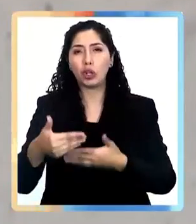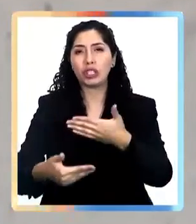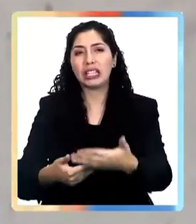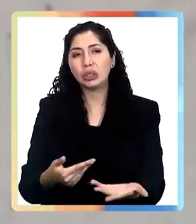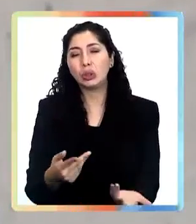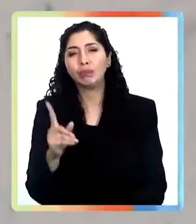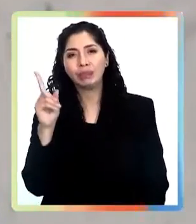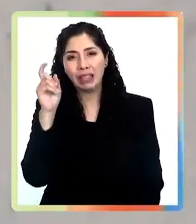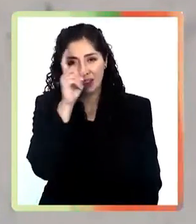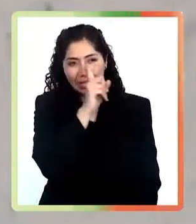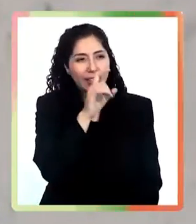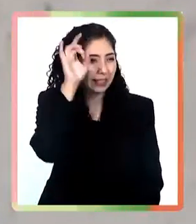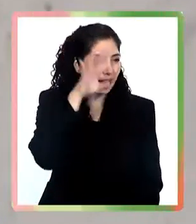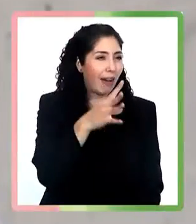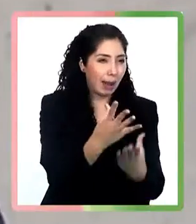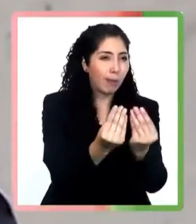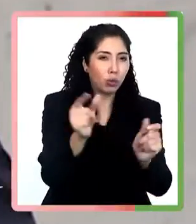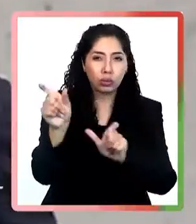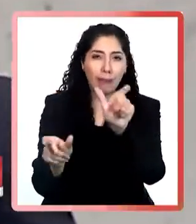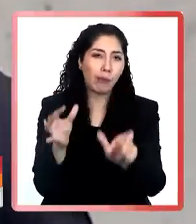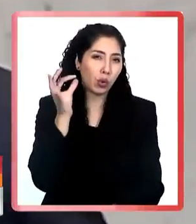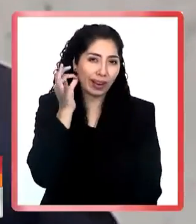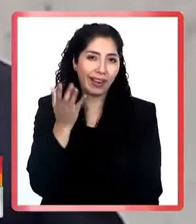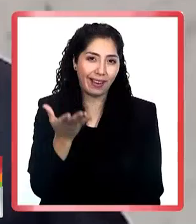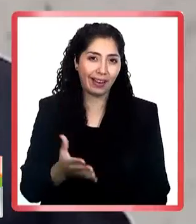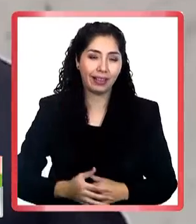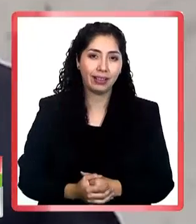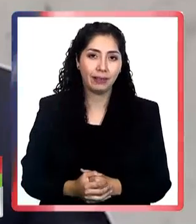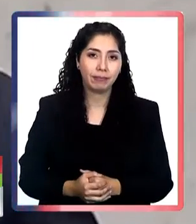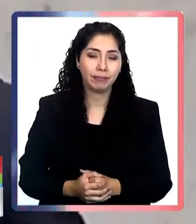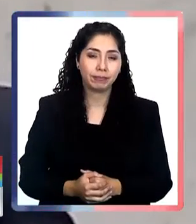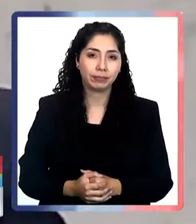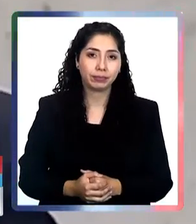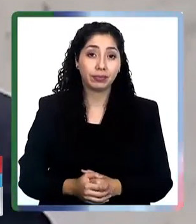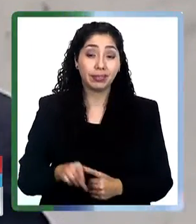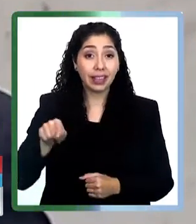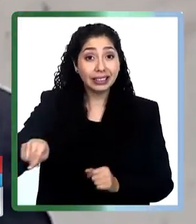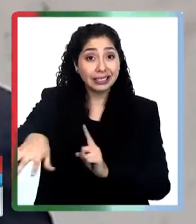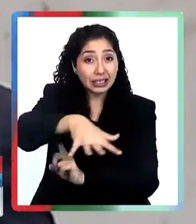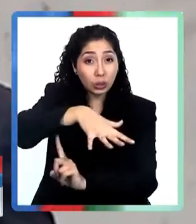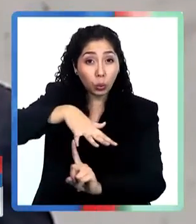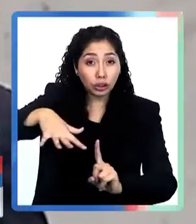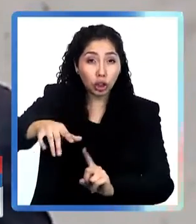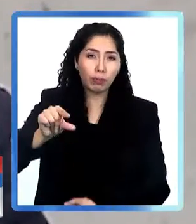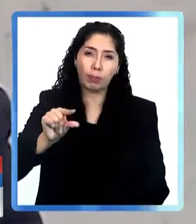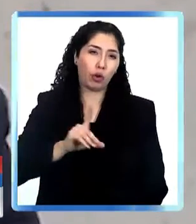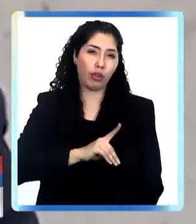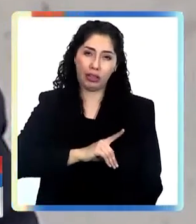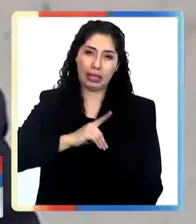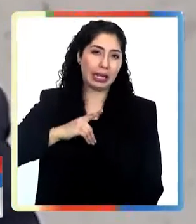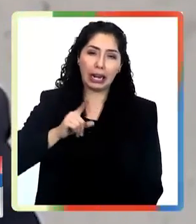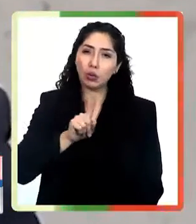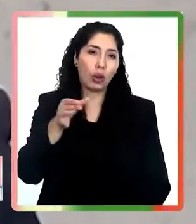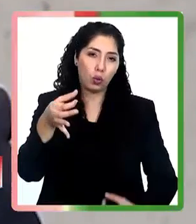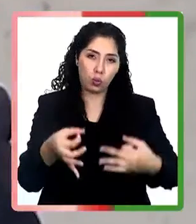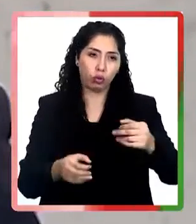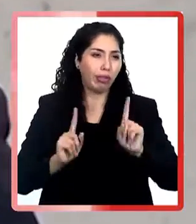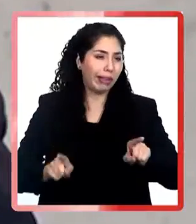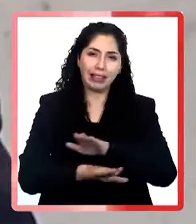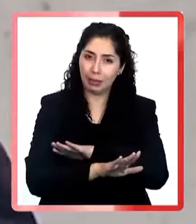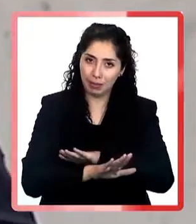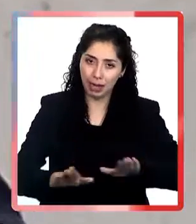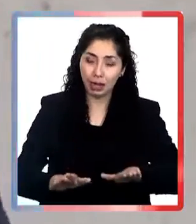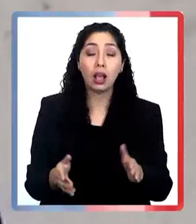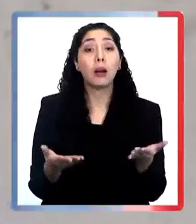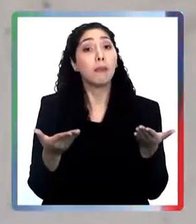humillante lo saben miles de mujeres a lo largo de chino esta situación indignante e injusta debe terminar una vez